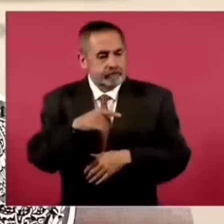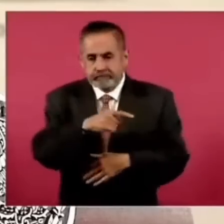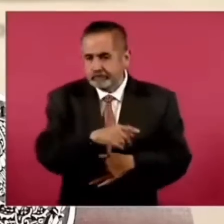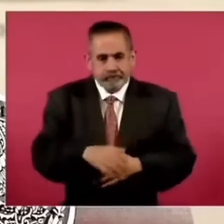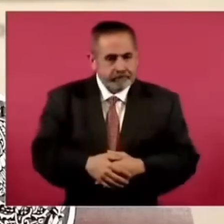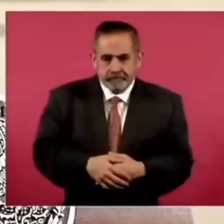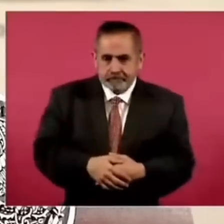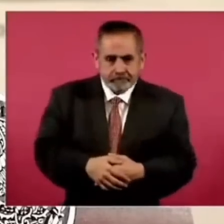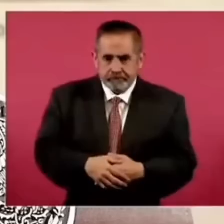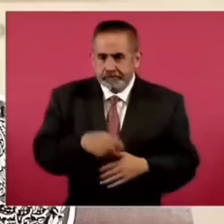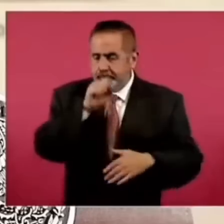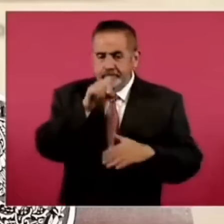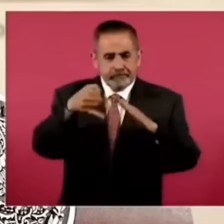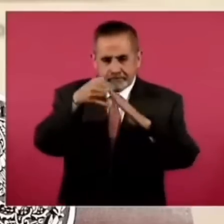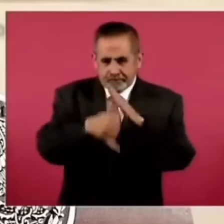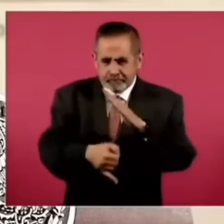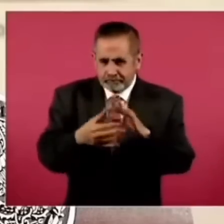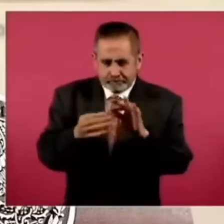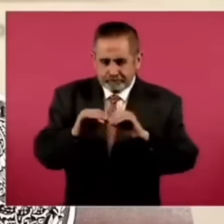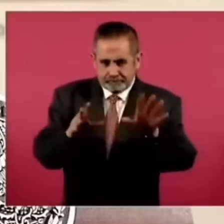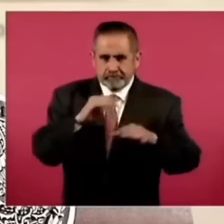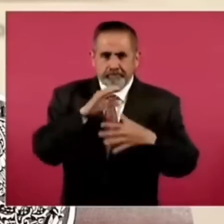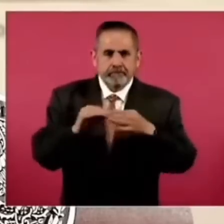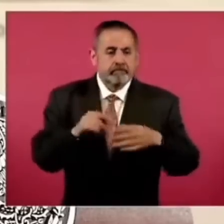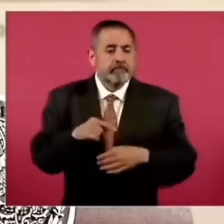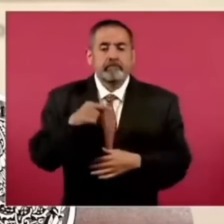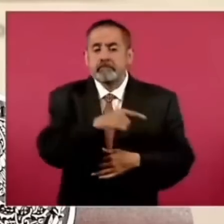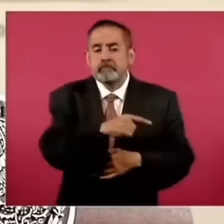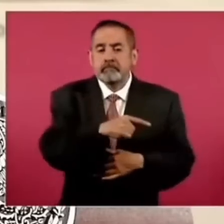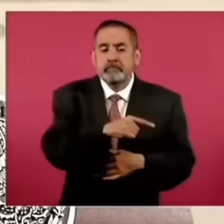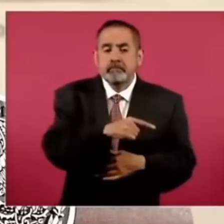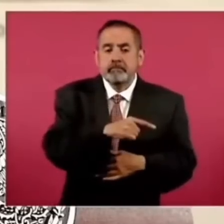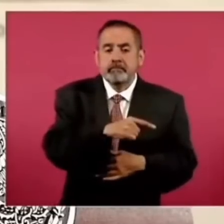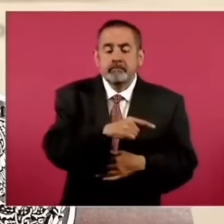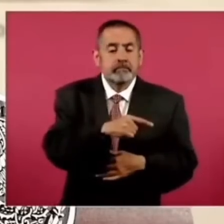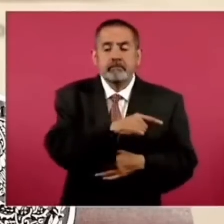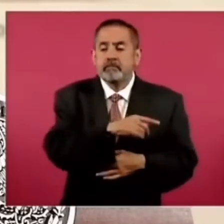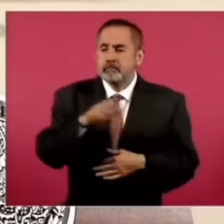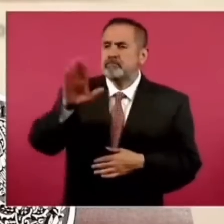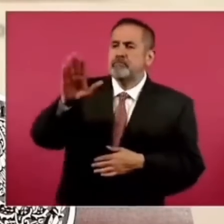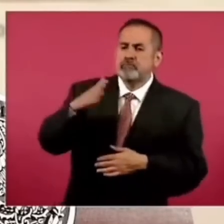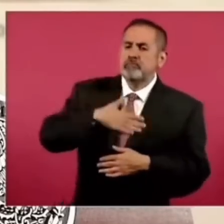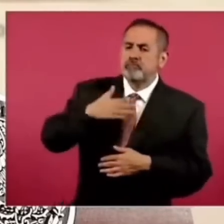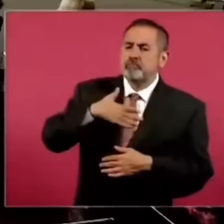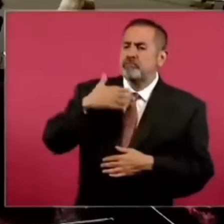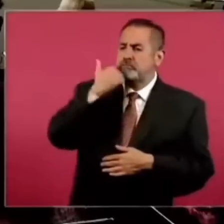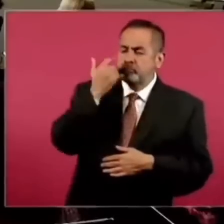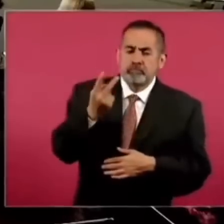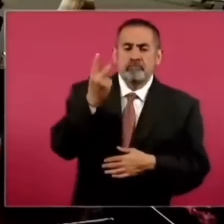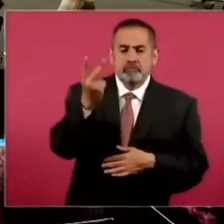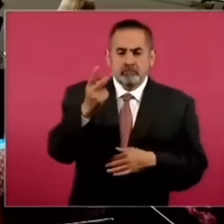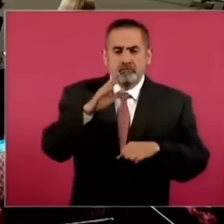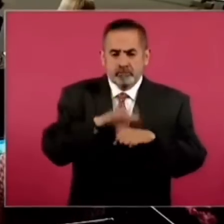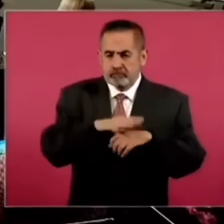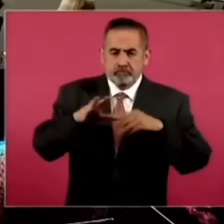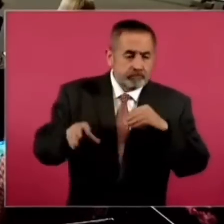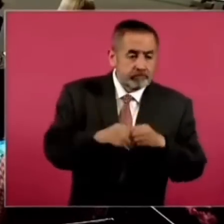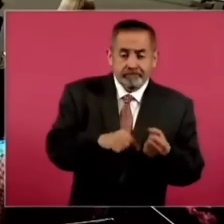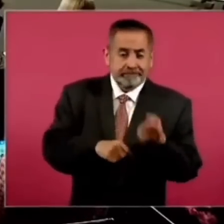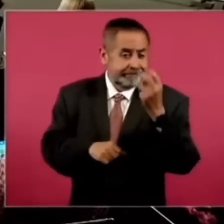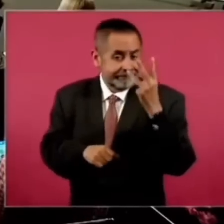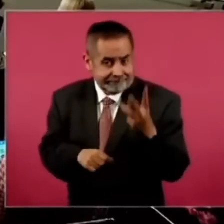Tampoco se ahondó en ello en la mañanera pasada, y también solicitó el turno de estos 2. Suman